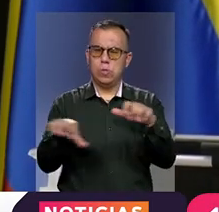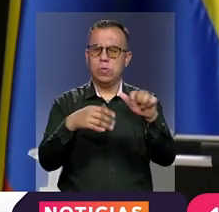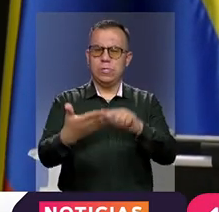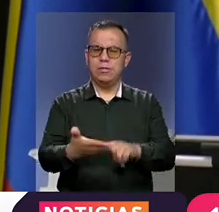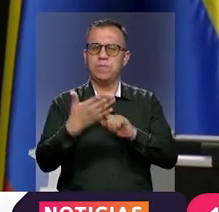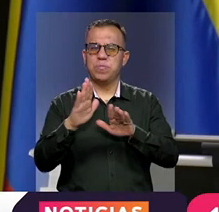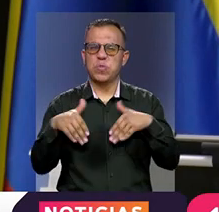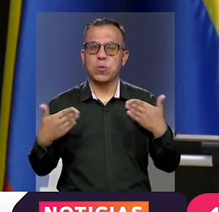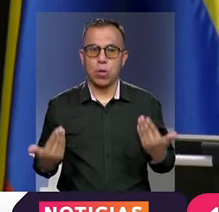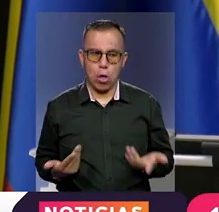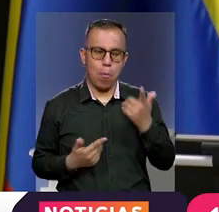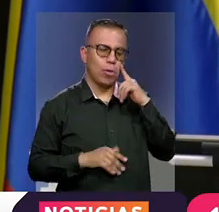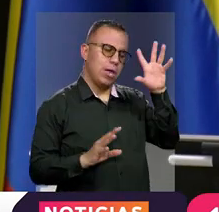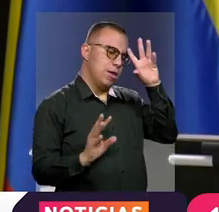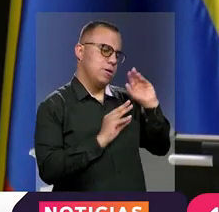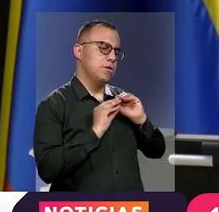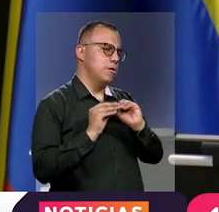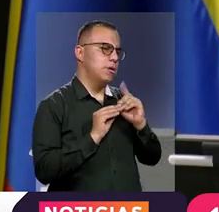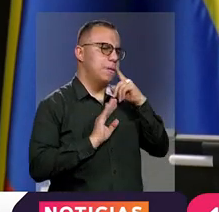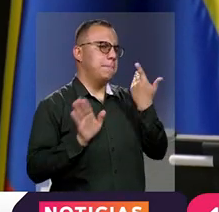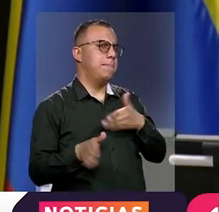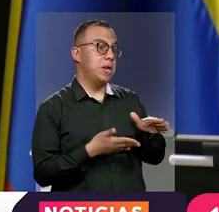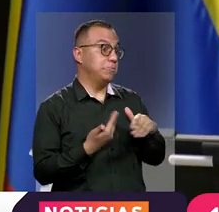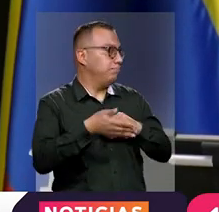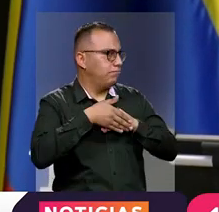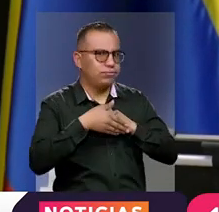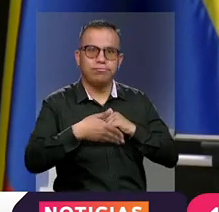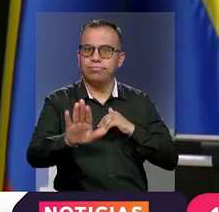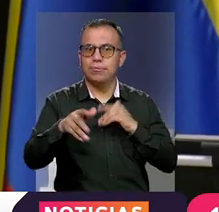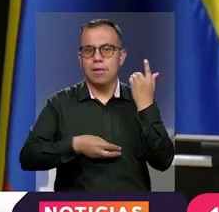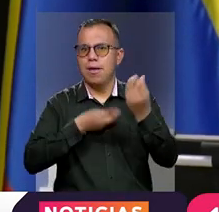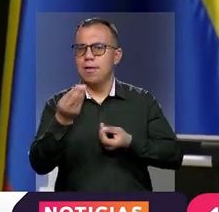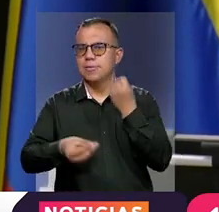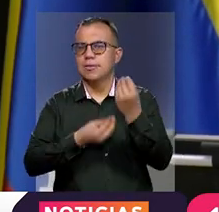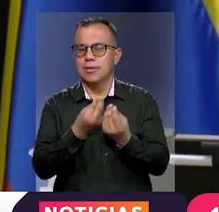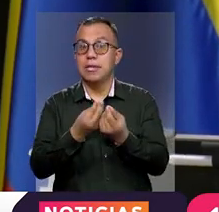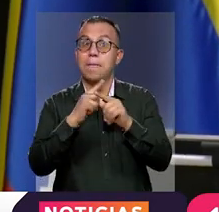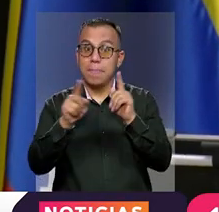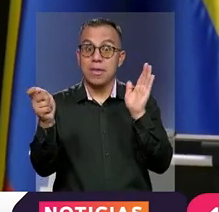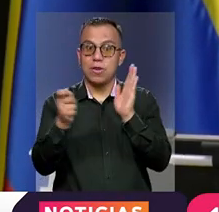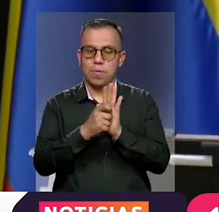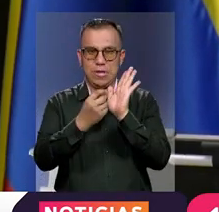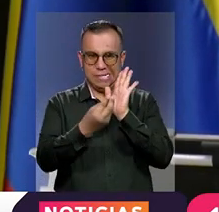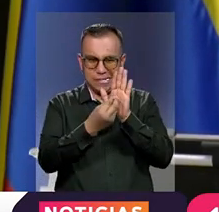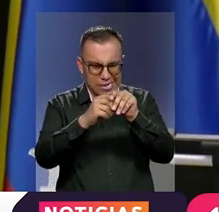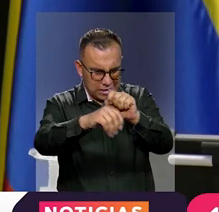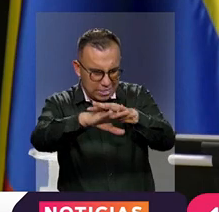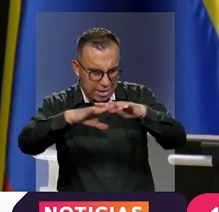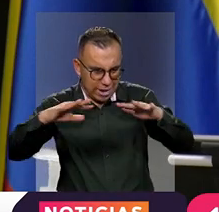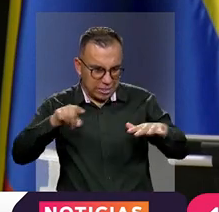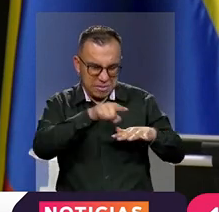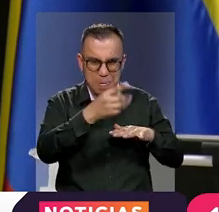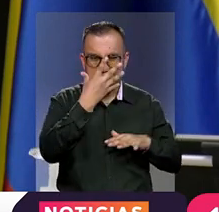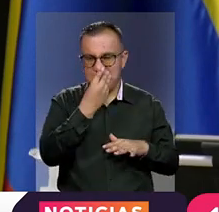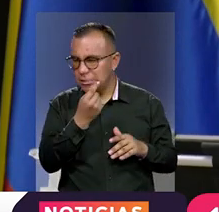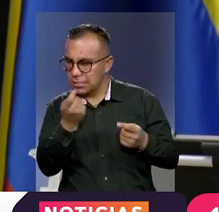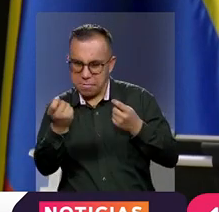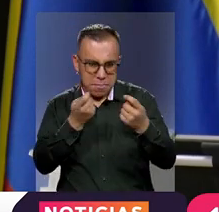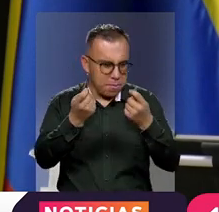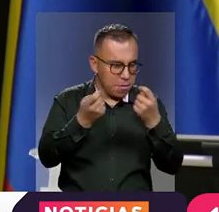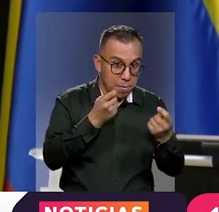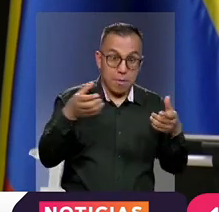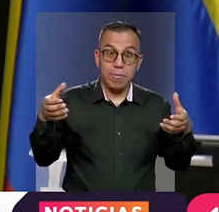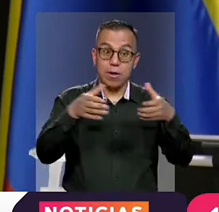entonces planificada, deliberada, que compromete a redes criminales, que se instala en las